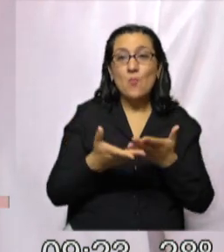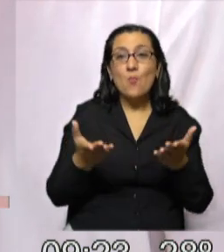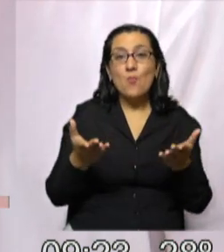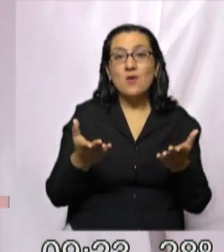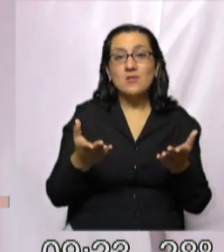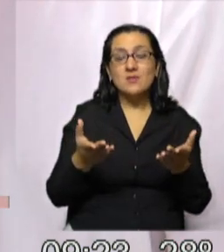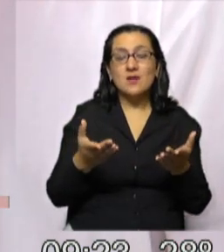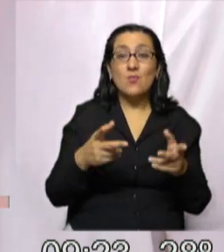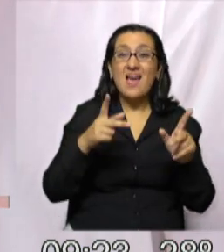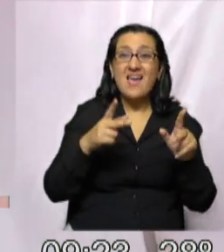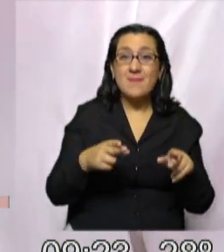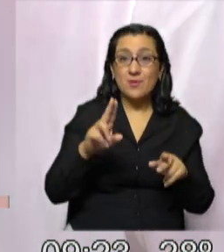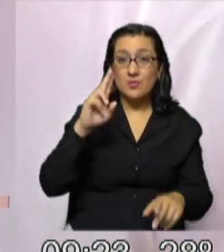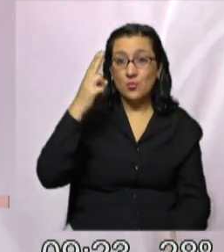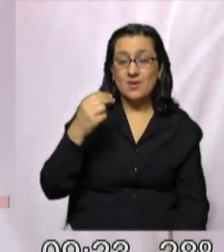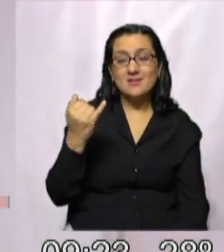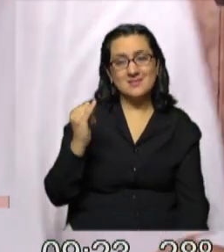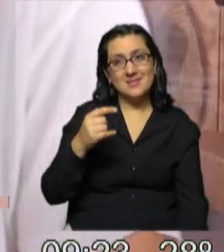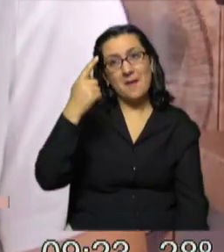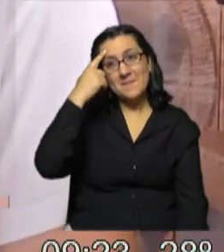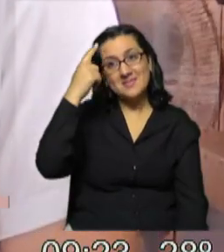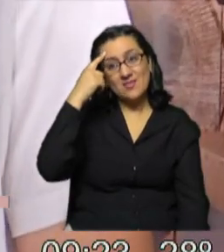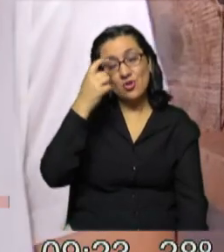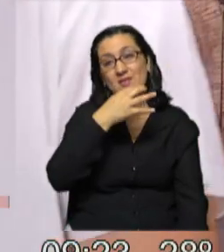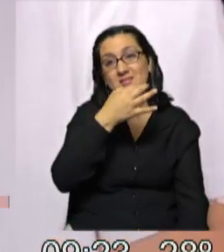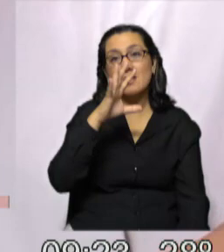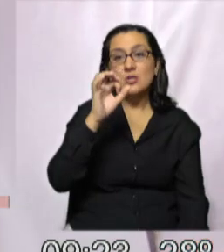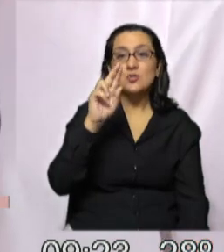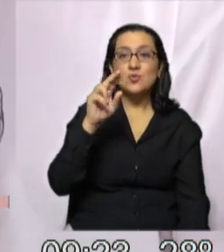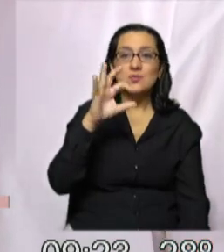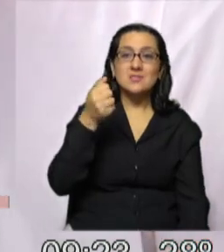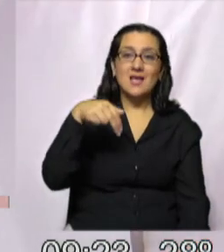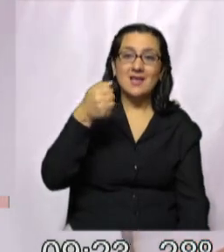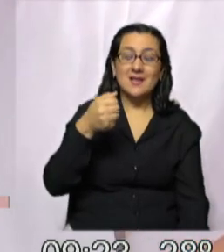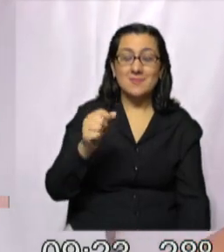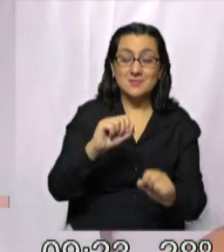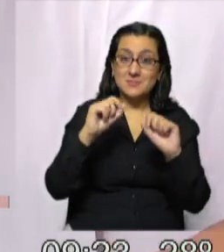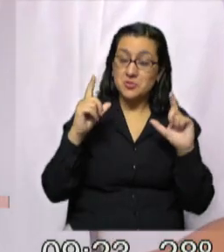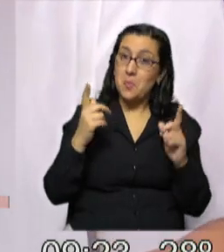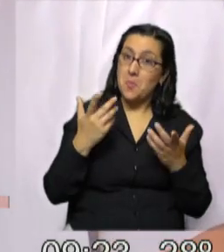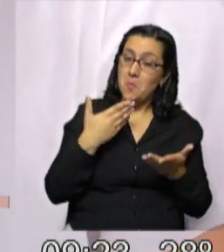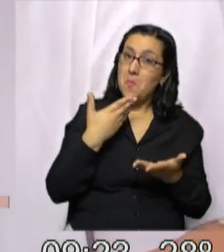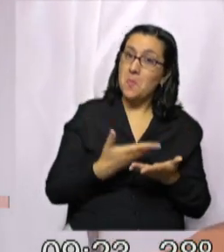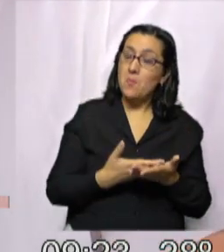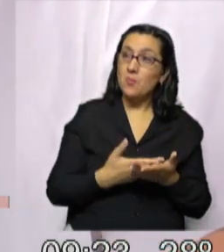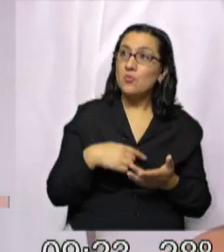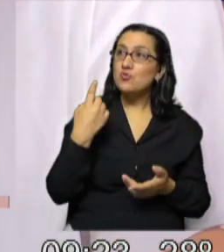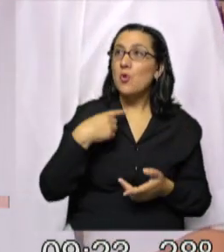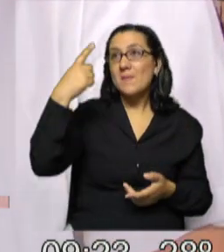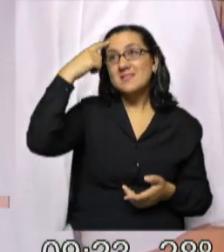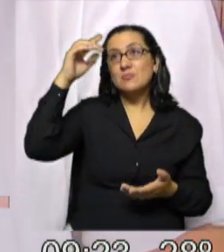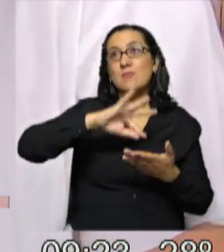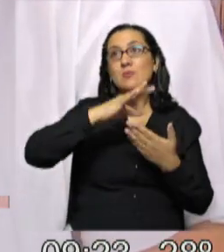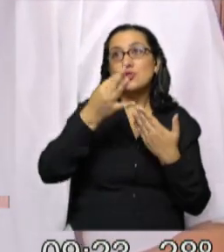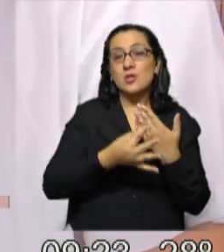época del Uruguay. Sí, me quedé pensando en todo lo que decía Susana, que la verdad me asombró bastante, porque cuando nosotros pensamos el proyecto,